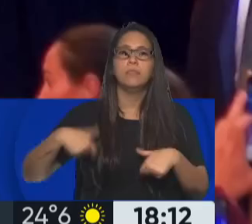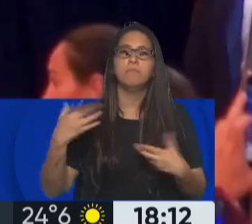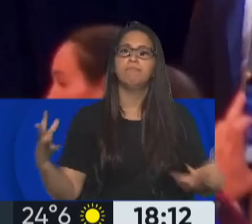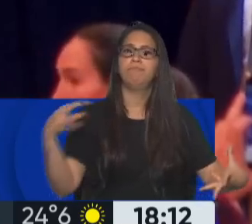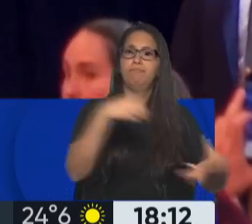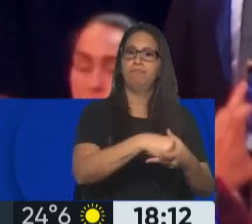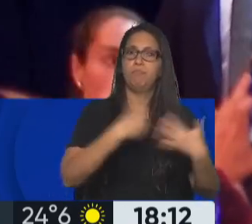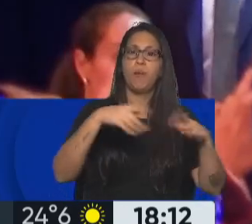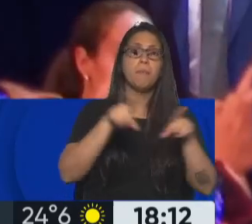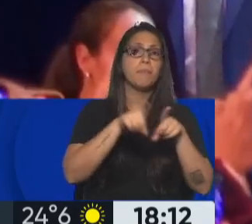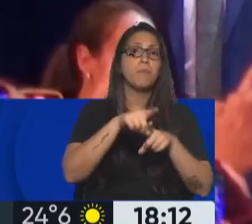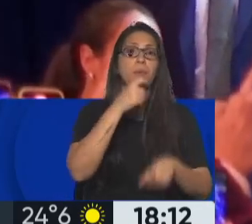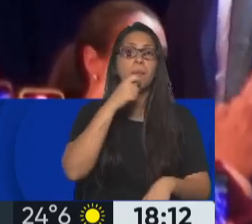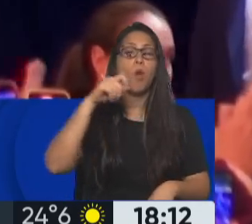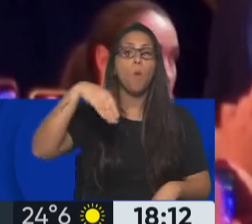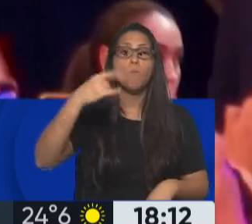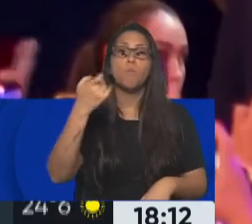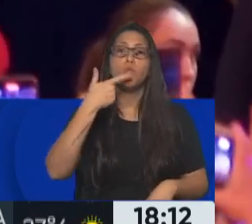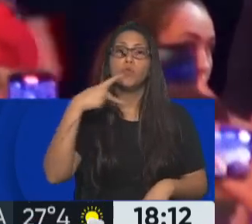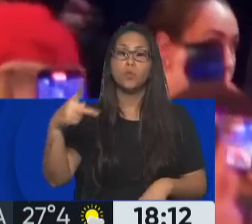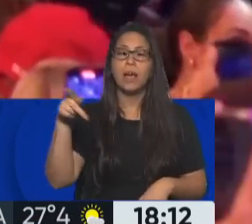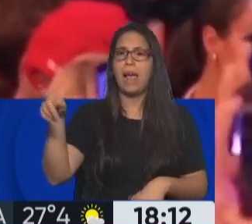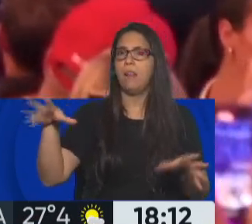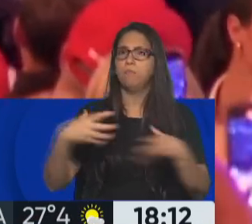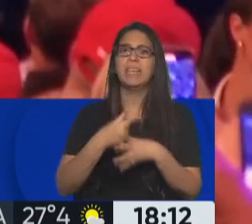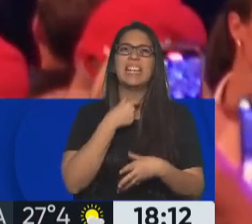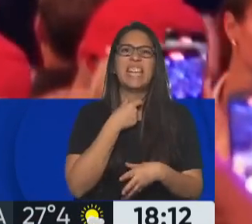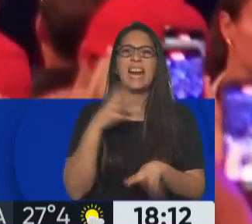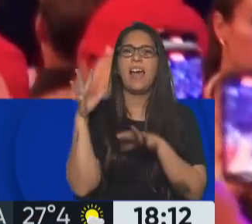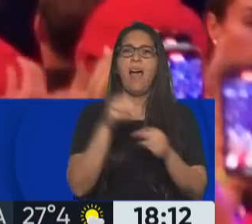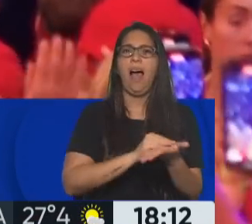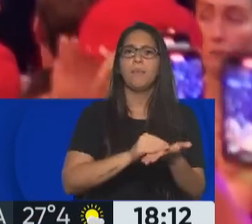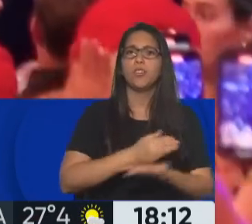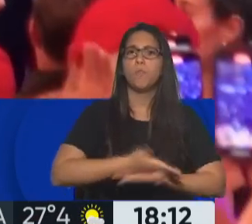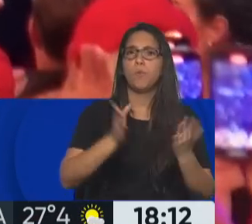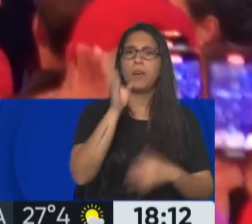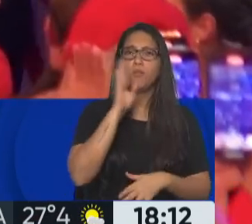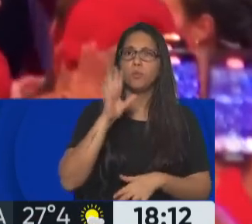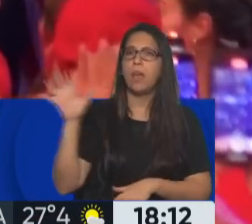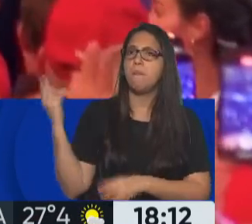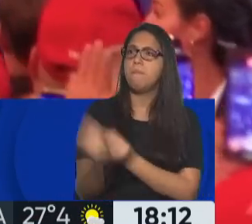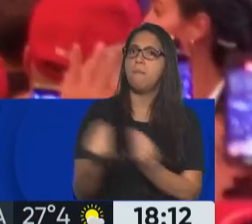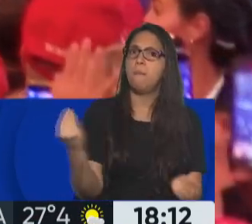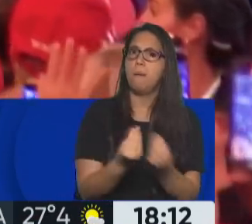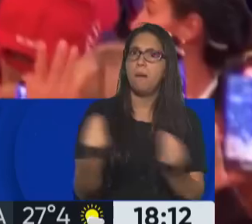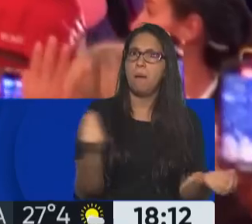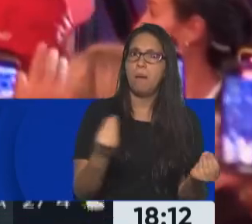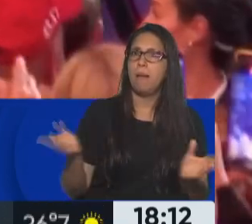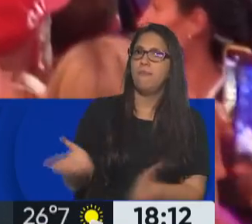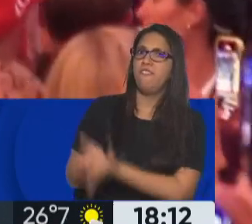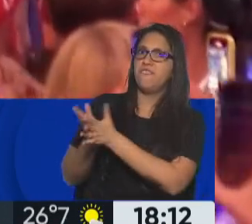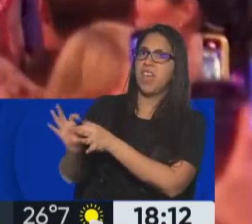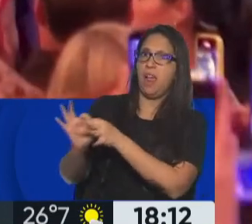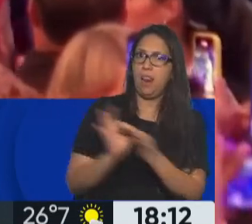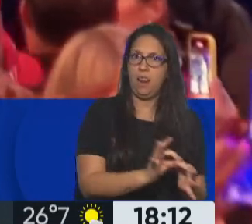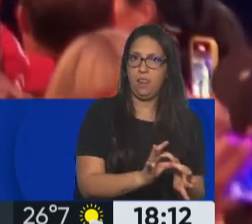gabinete y llega con equipos propios y un plan: colonizar la administración pública estadounidense con leales, tal como se reveló durante la campaña